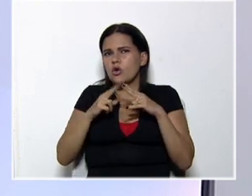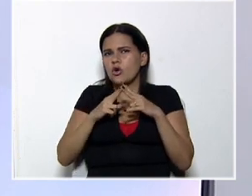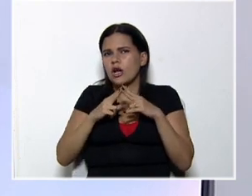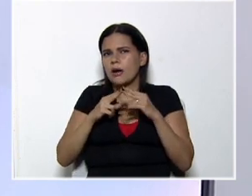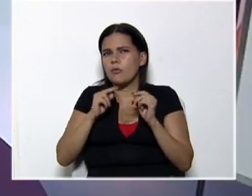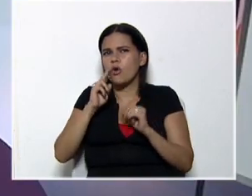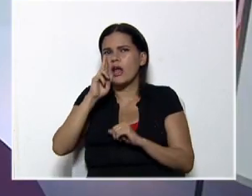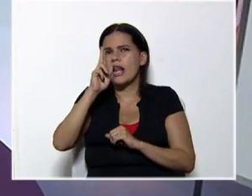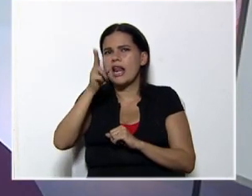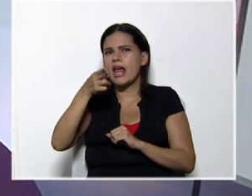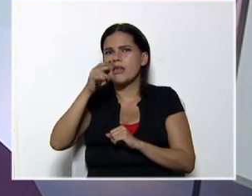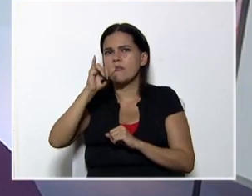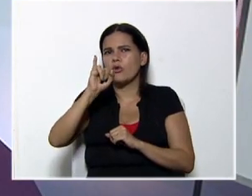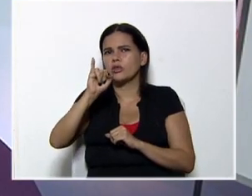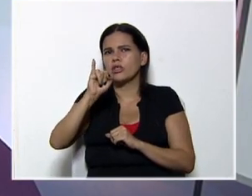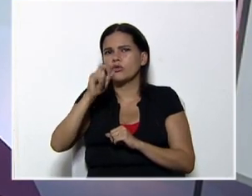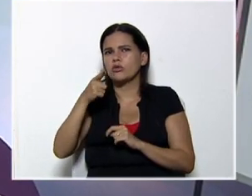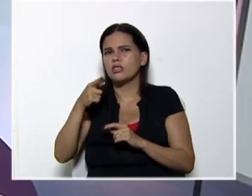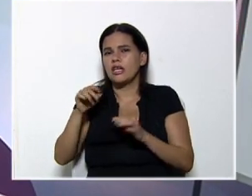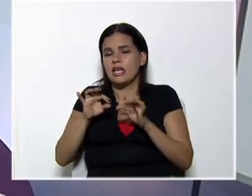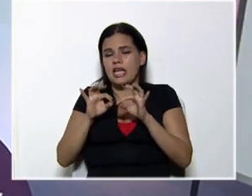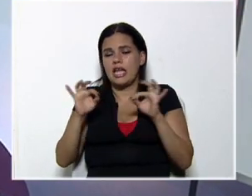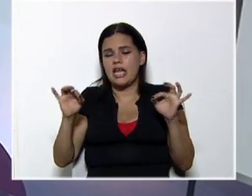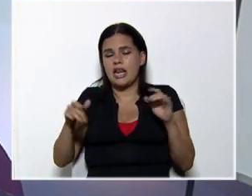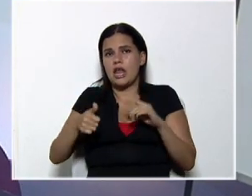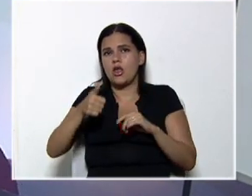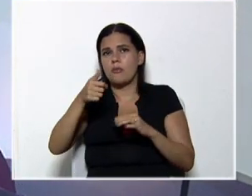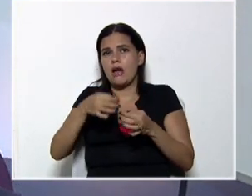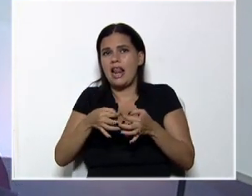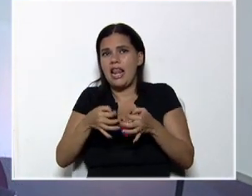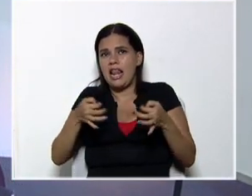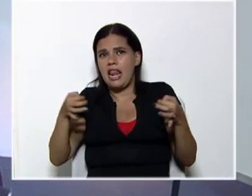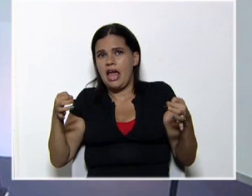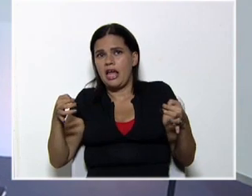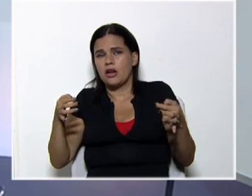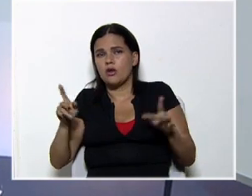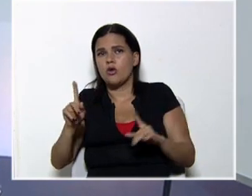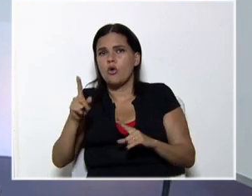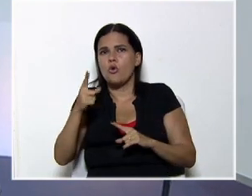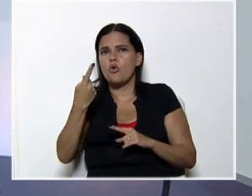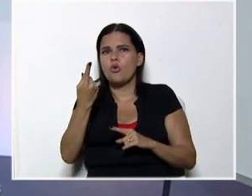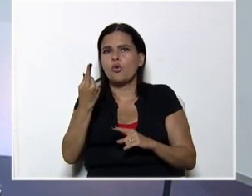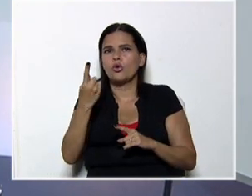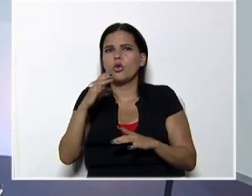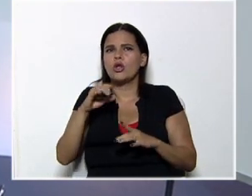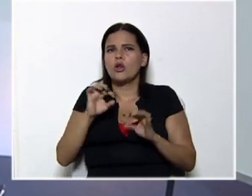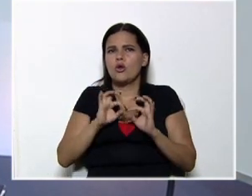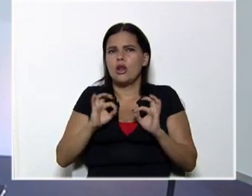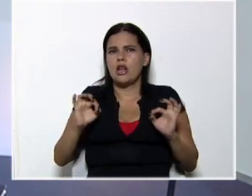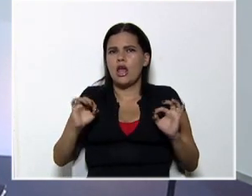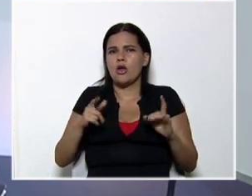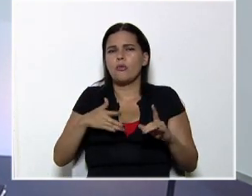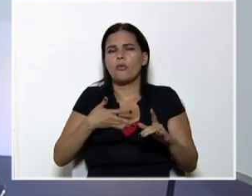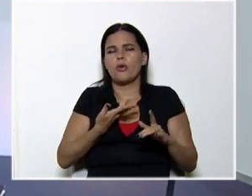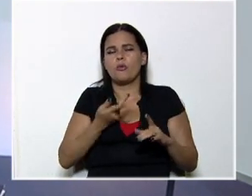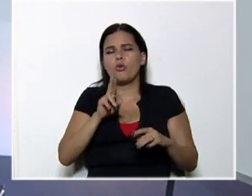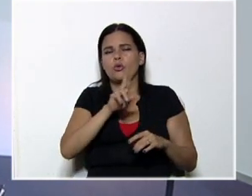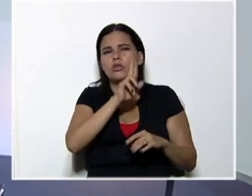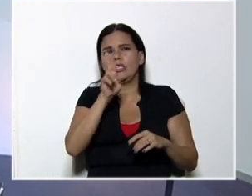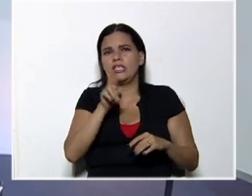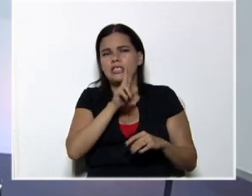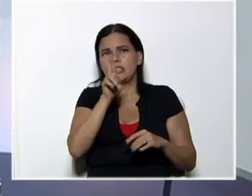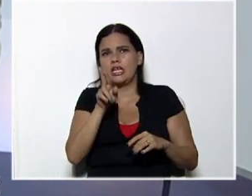así conozcamos la hipotenusa, que es el lado más largo, uno de los catetos, nosotros podemos, utilizando la hipotenusa como la